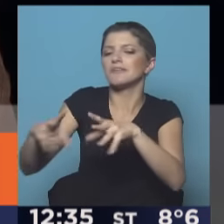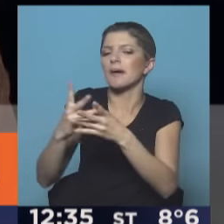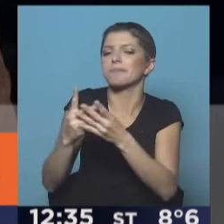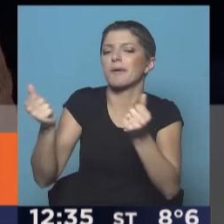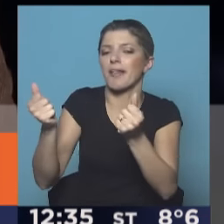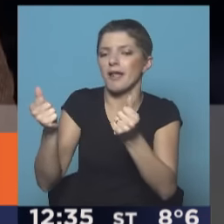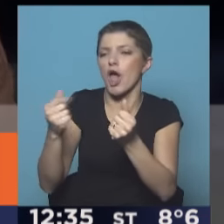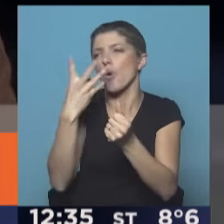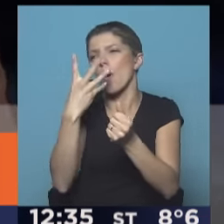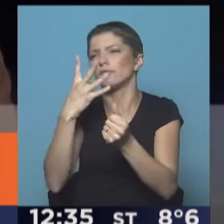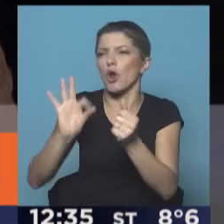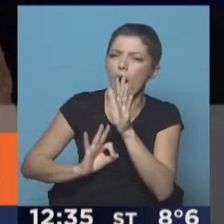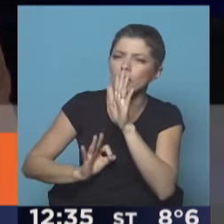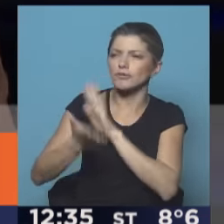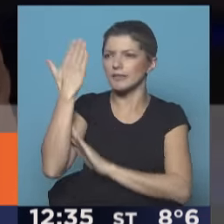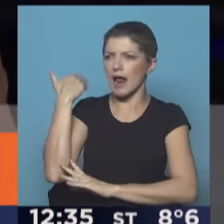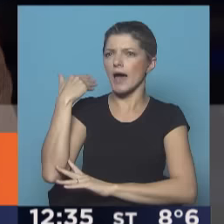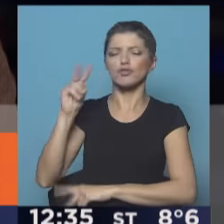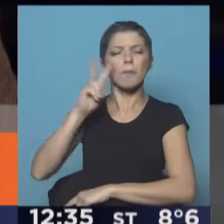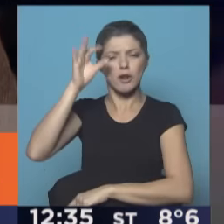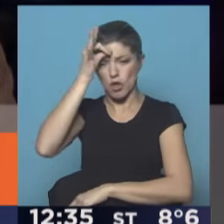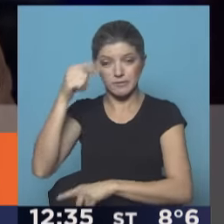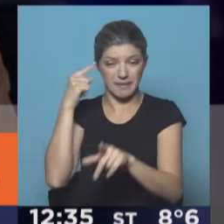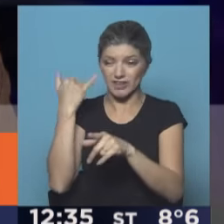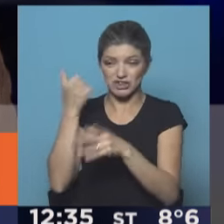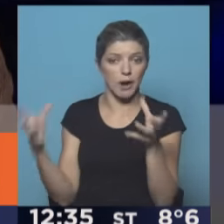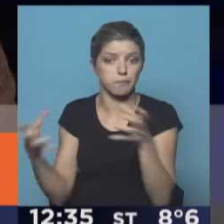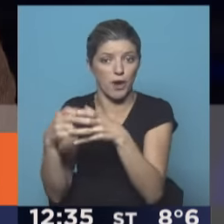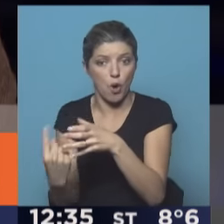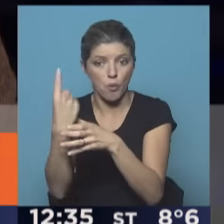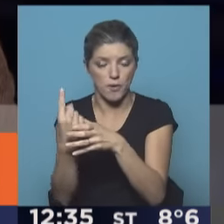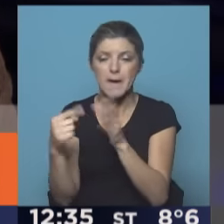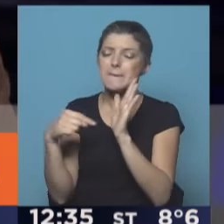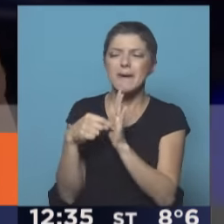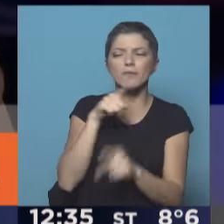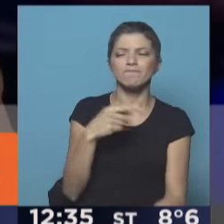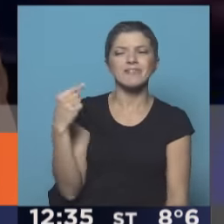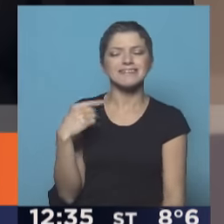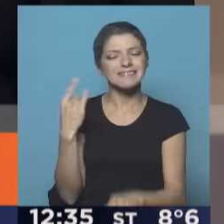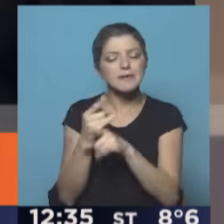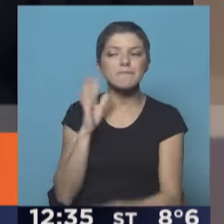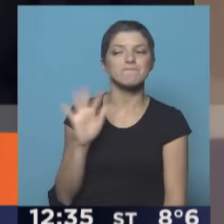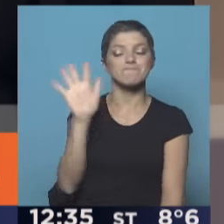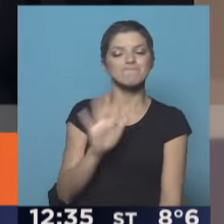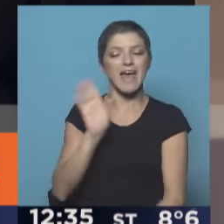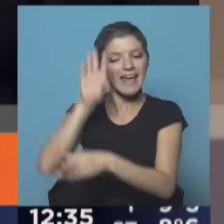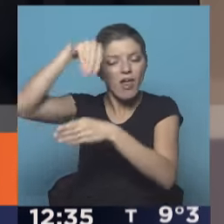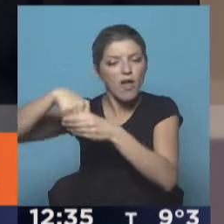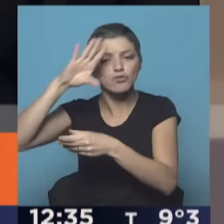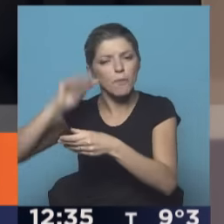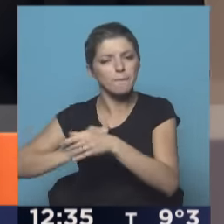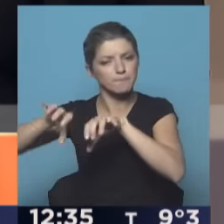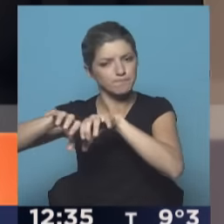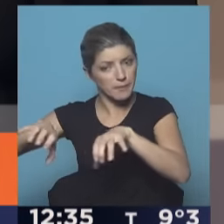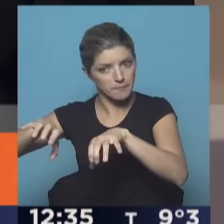años 4 años perdón 2012 haber superado pero siempre sospechó que había una división y Esta división existe